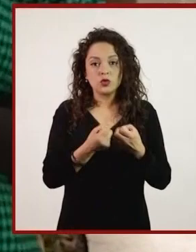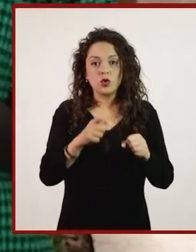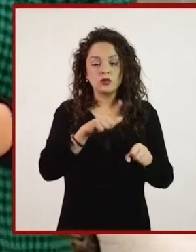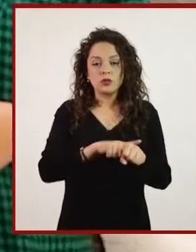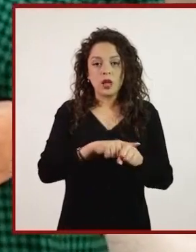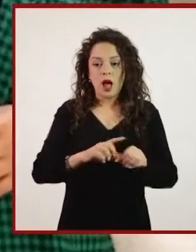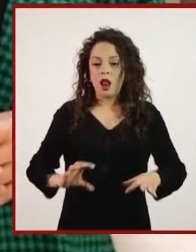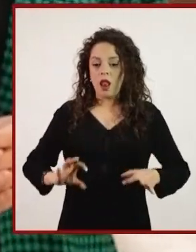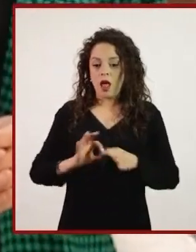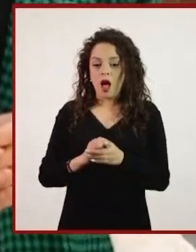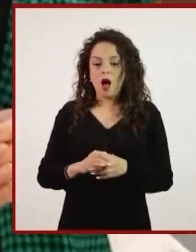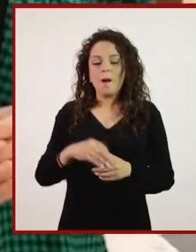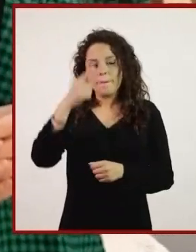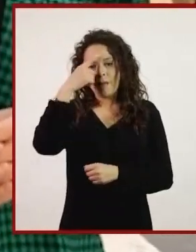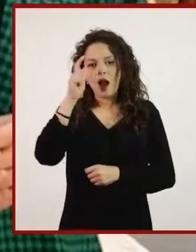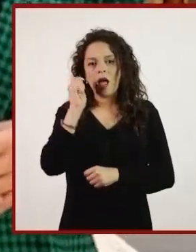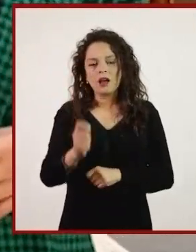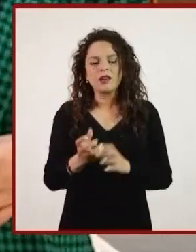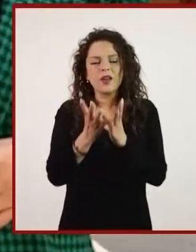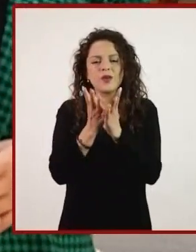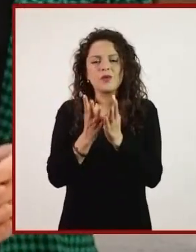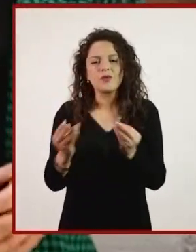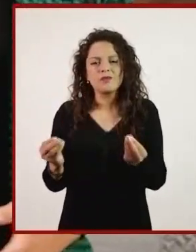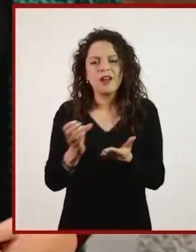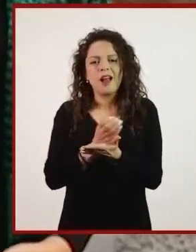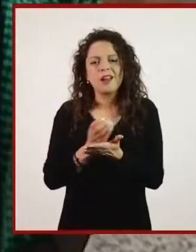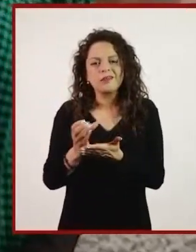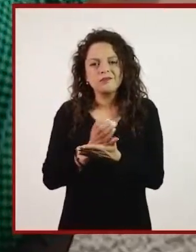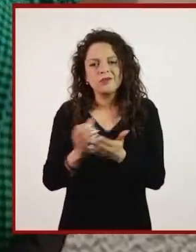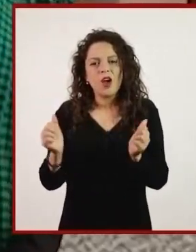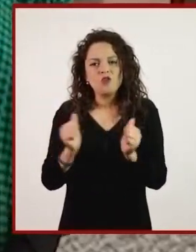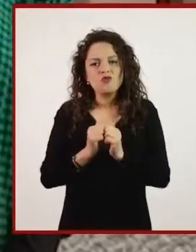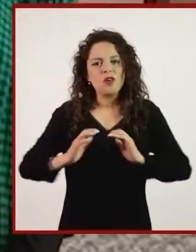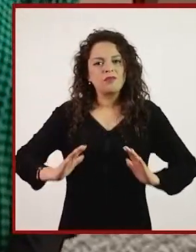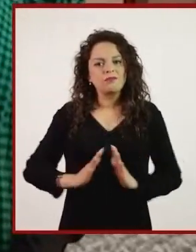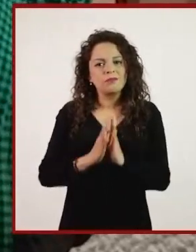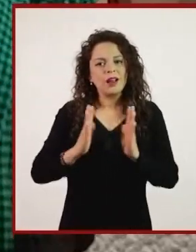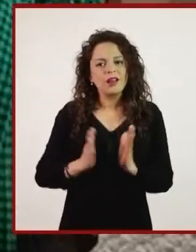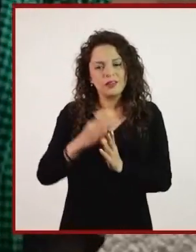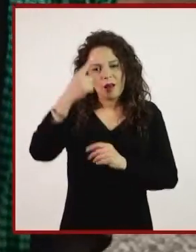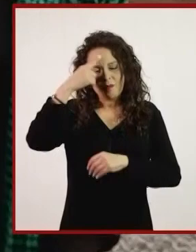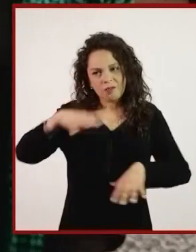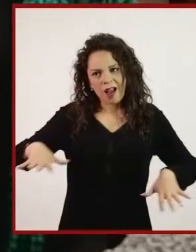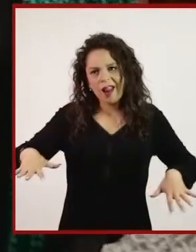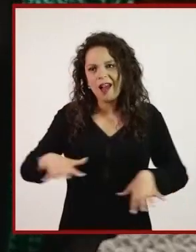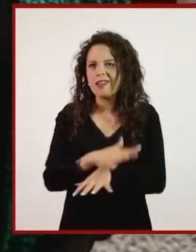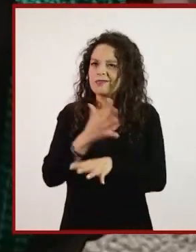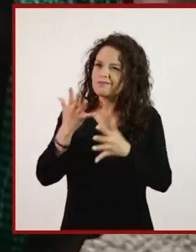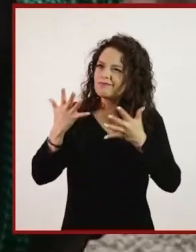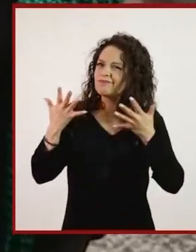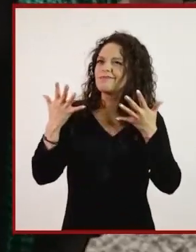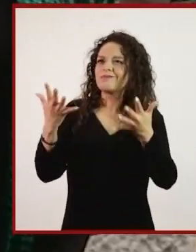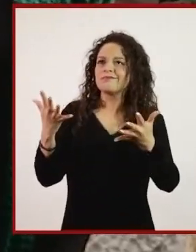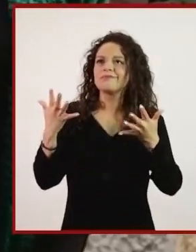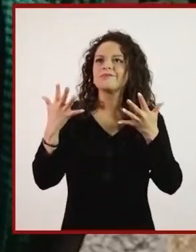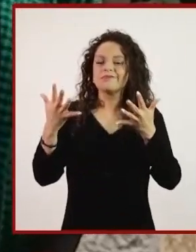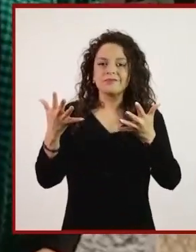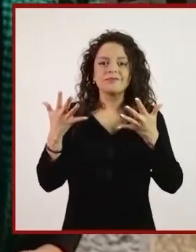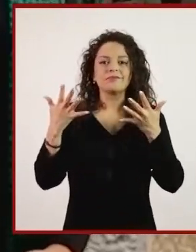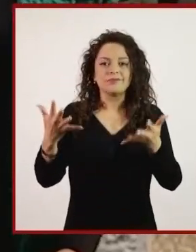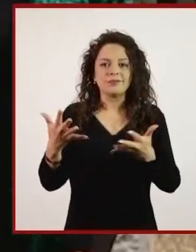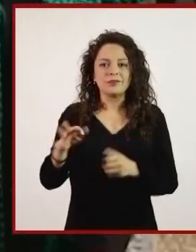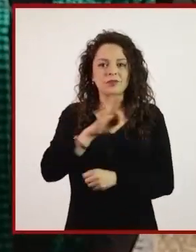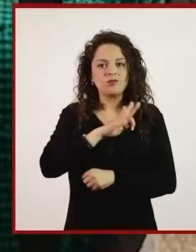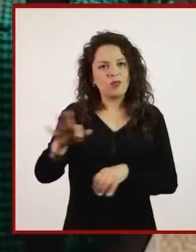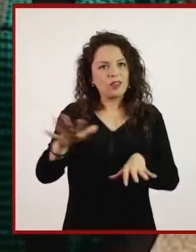todo, intervenir un espacio público es abrir el tejido social y buscar sanarlo a través de la participación y las ganas